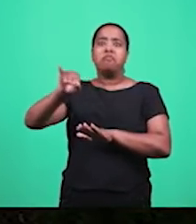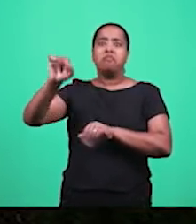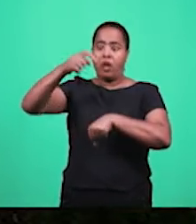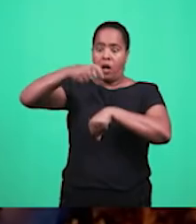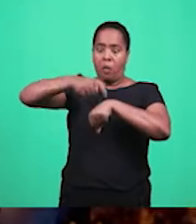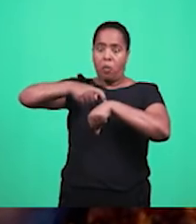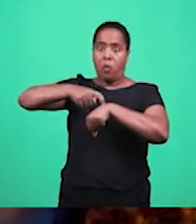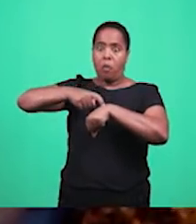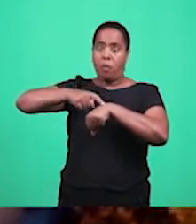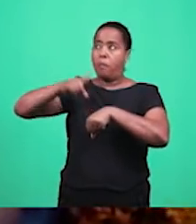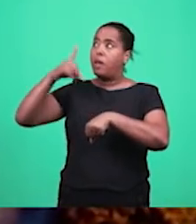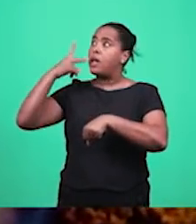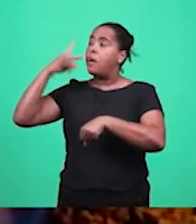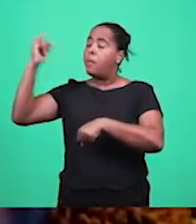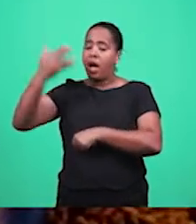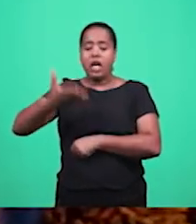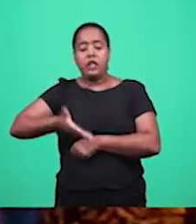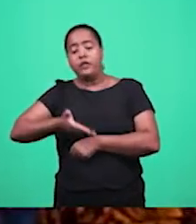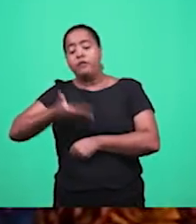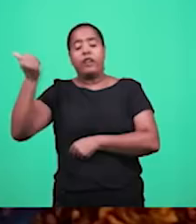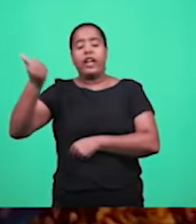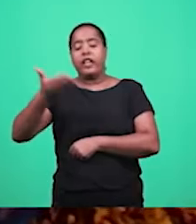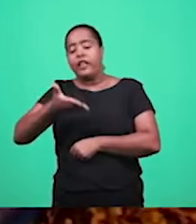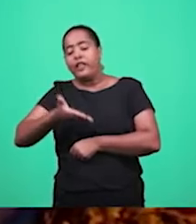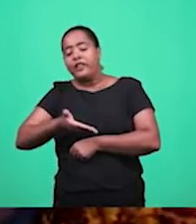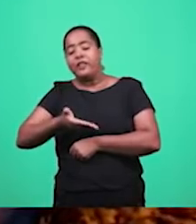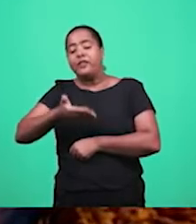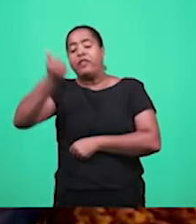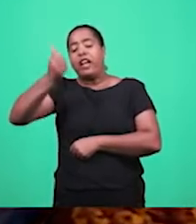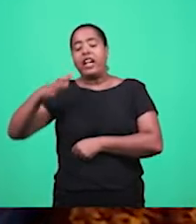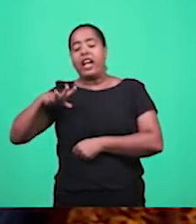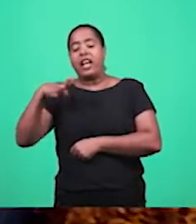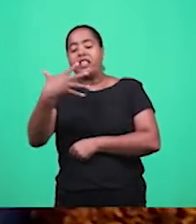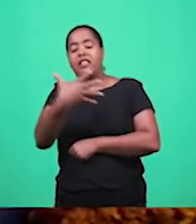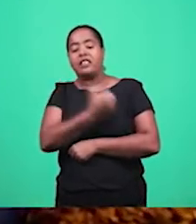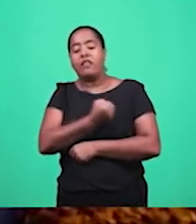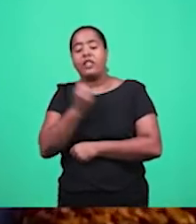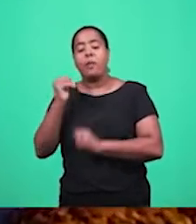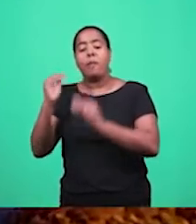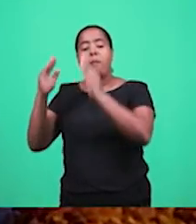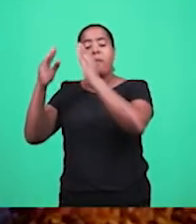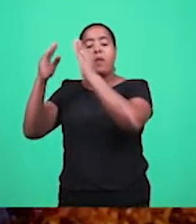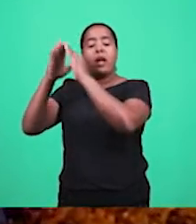aparte de trabajar